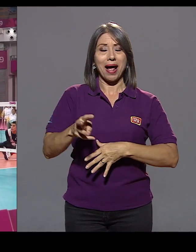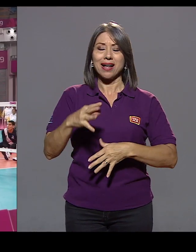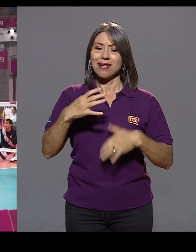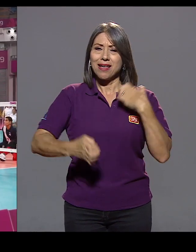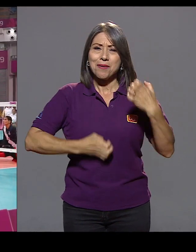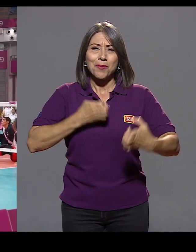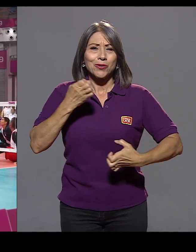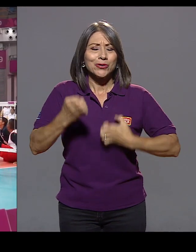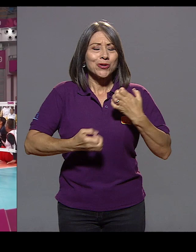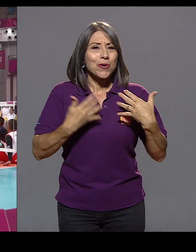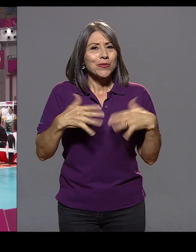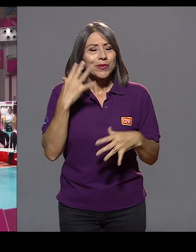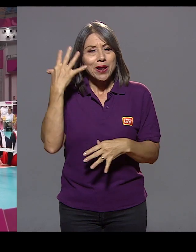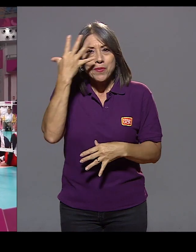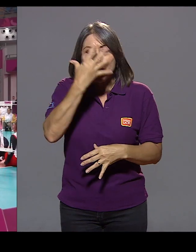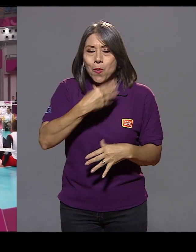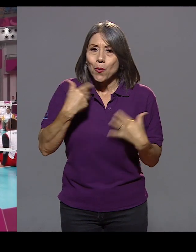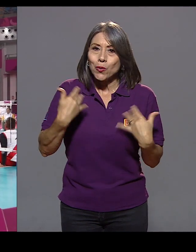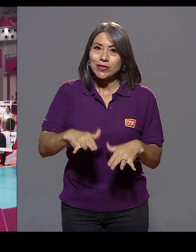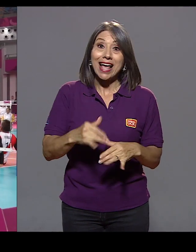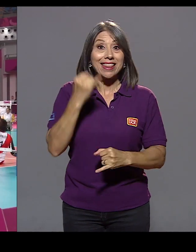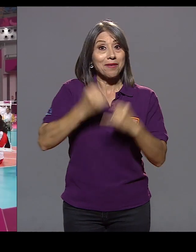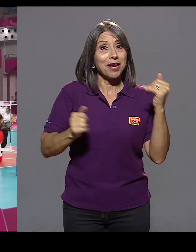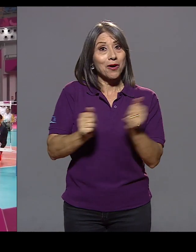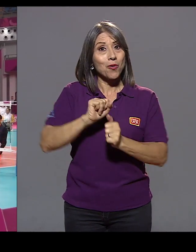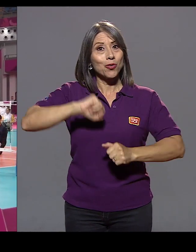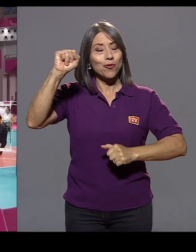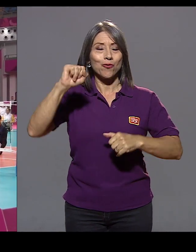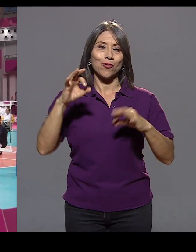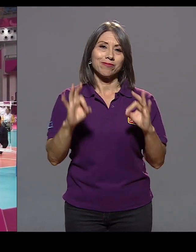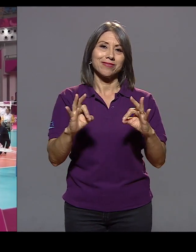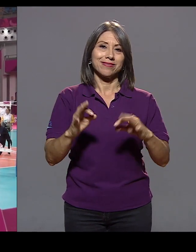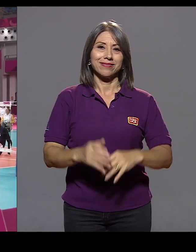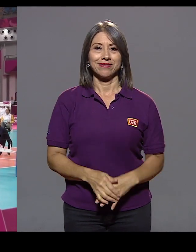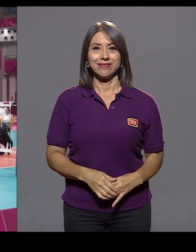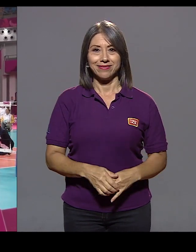hermosa, una emoción linda, y cerrar con triunfo ni que se diga, ¿verdad?